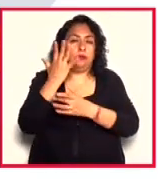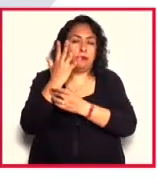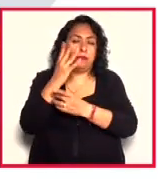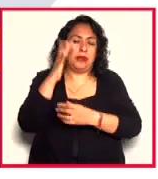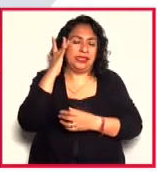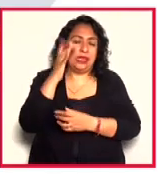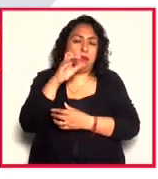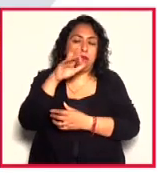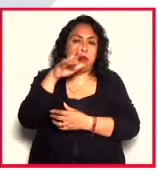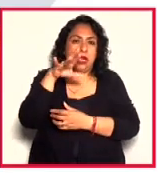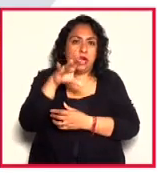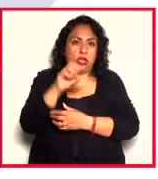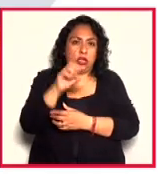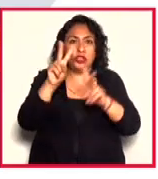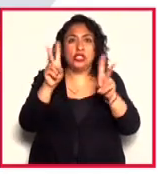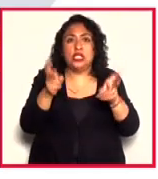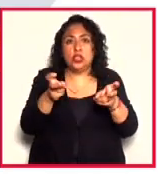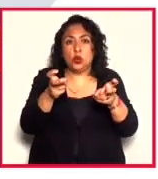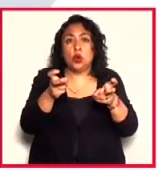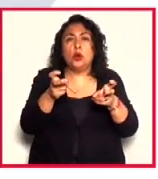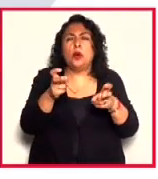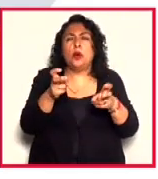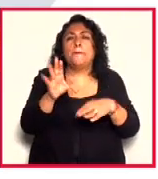Golijov, que lleva por título ¿Por qué?